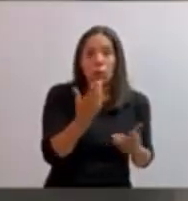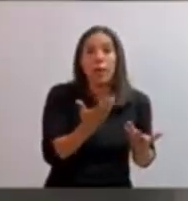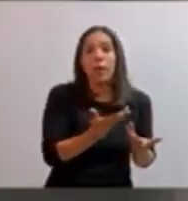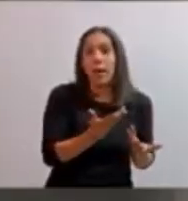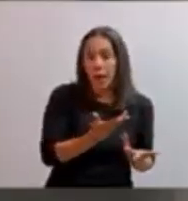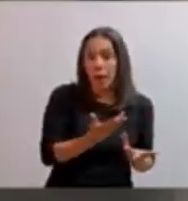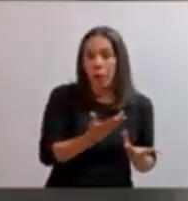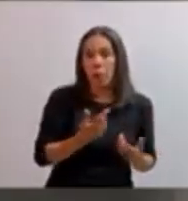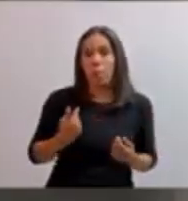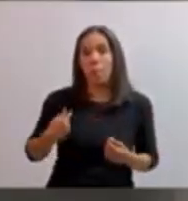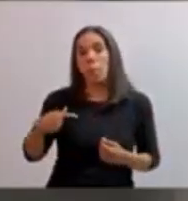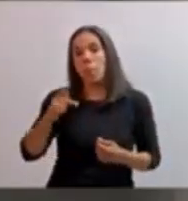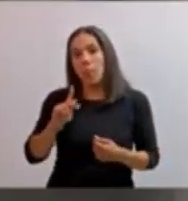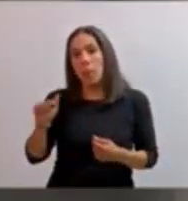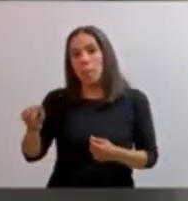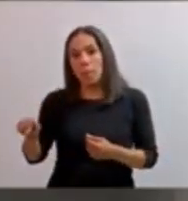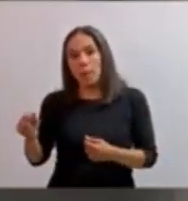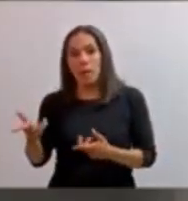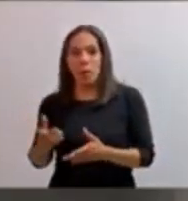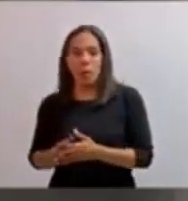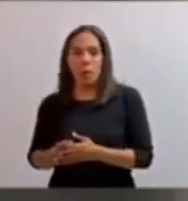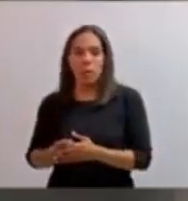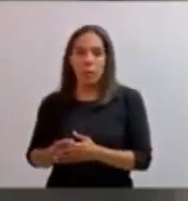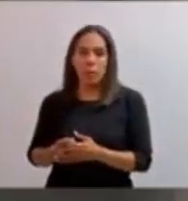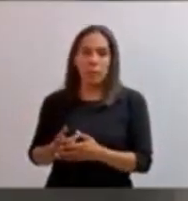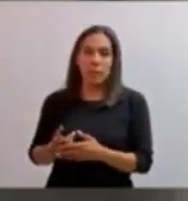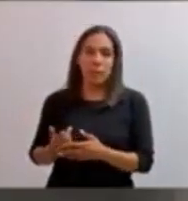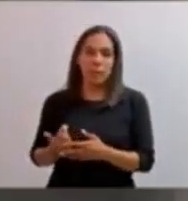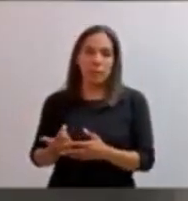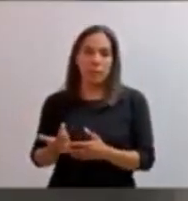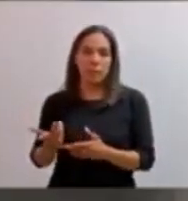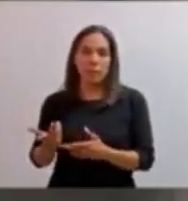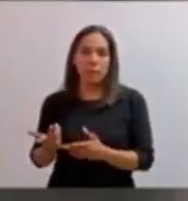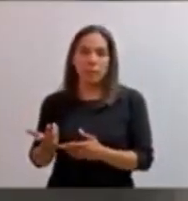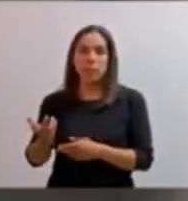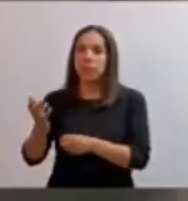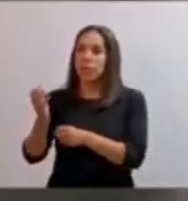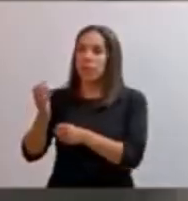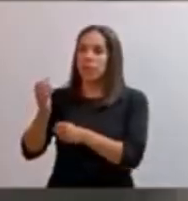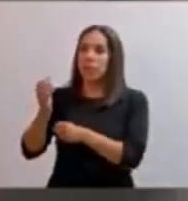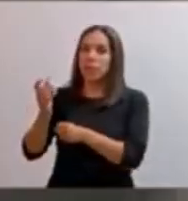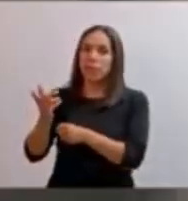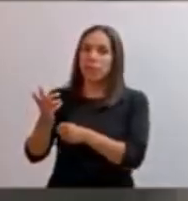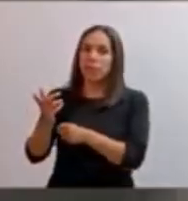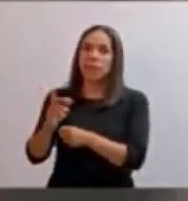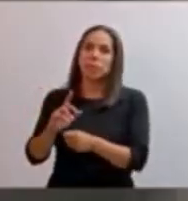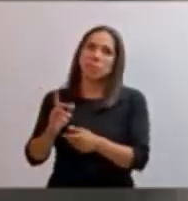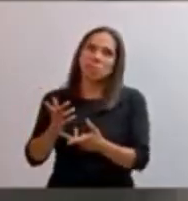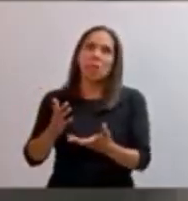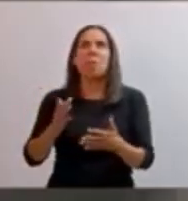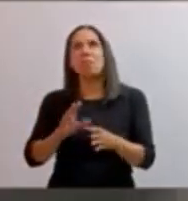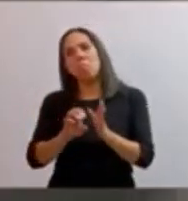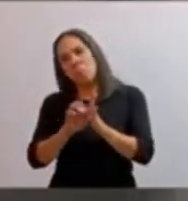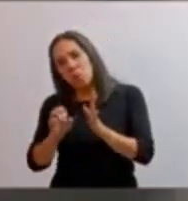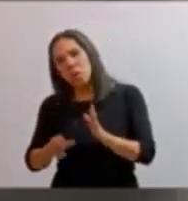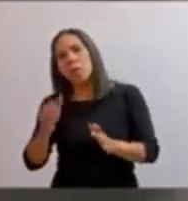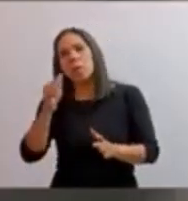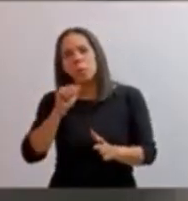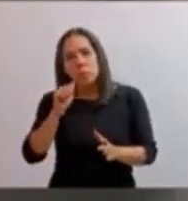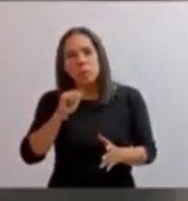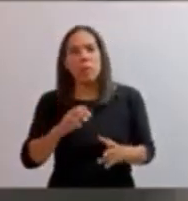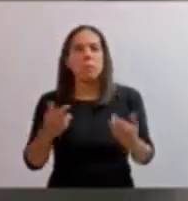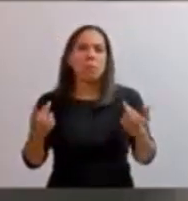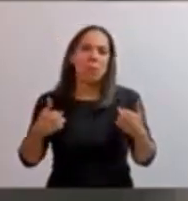de la práctica, lo acaba de decir Rosa Irene, pues uno espera escribir, las maestras, los maestros suelen